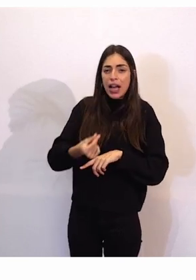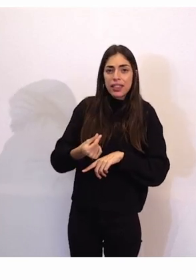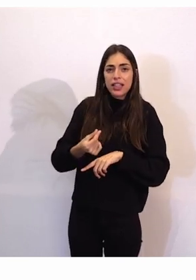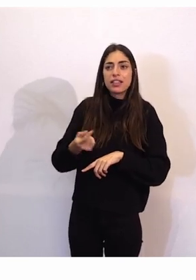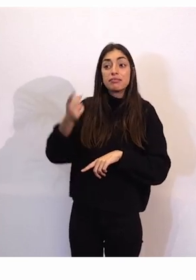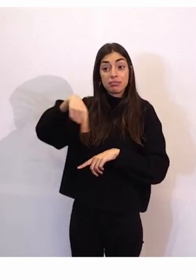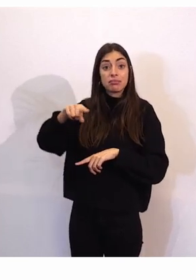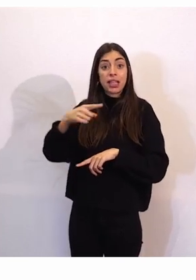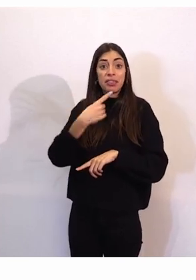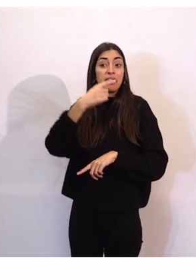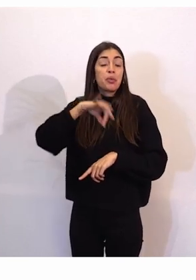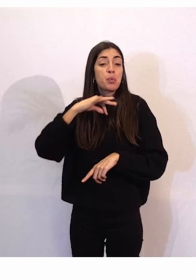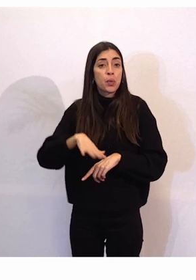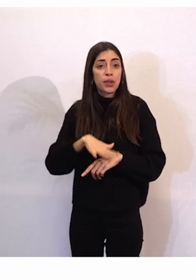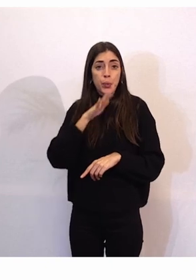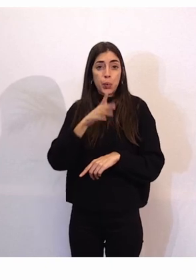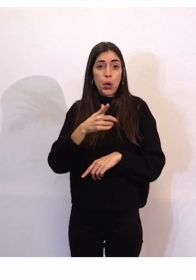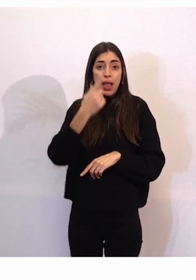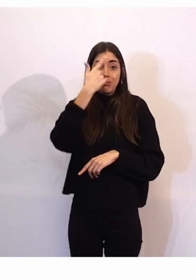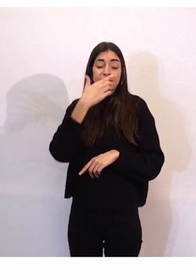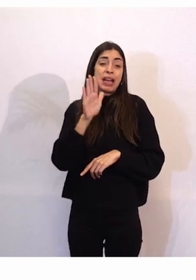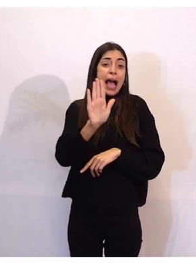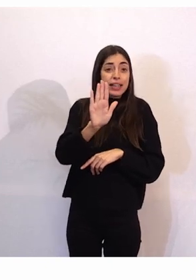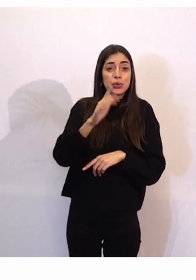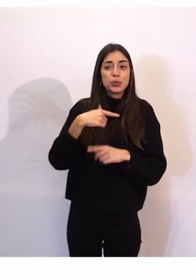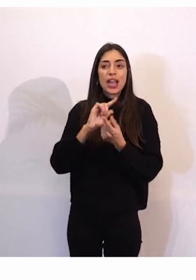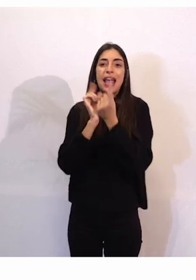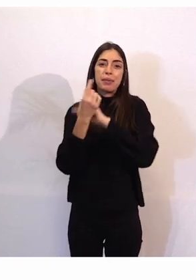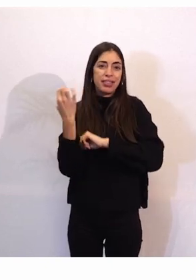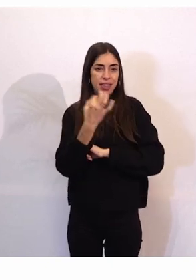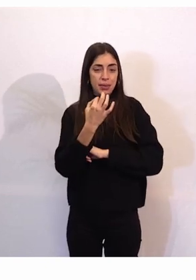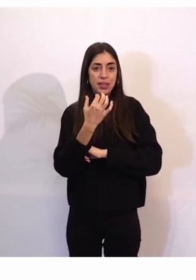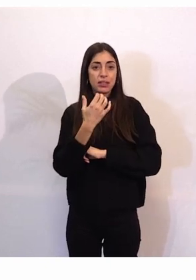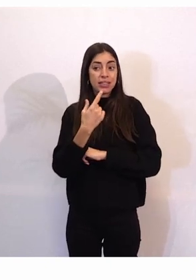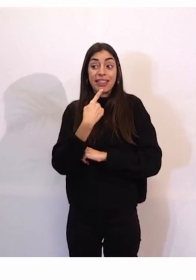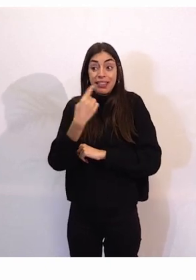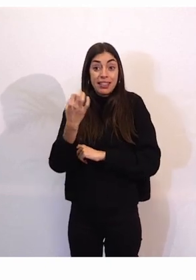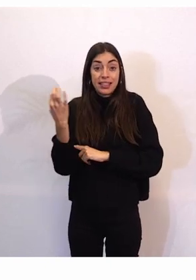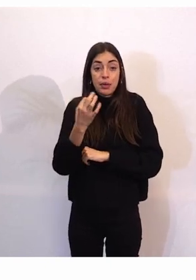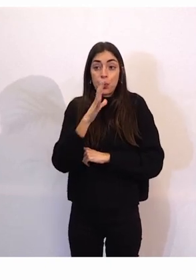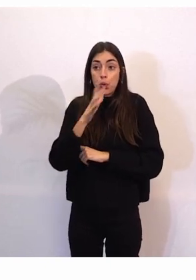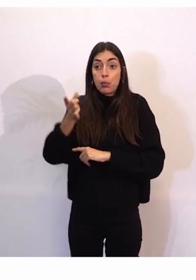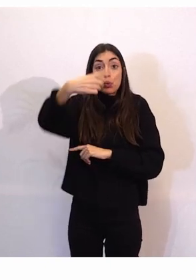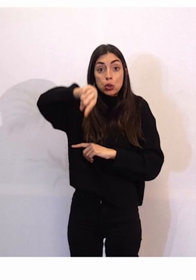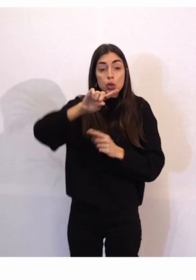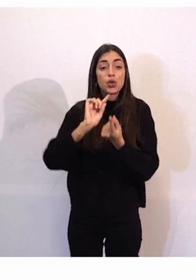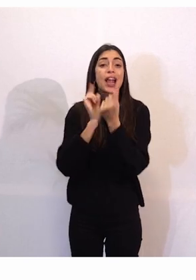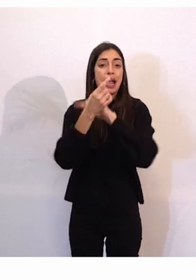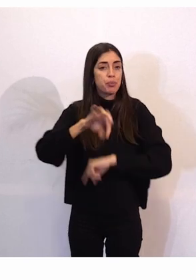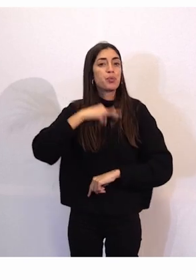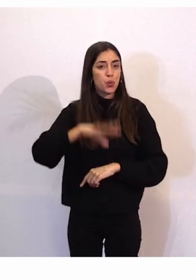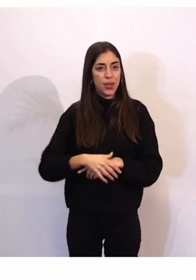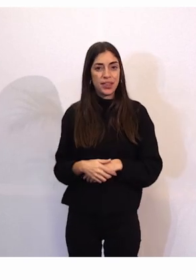decir. Hay que cambiar las actitudes muchas veces, si tenéis que decirlo. Los cambios van a venir de vosotros y tenéis